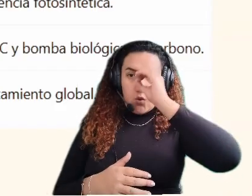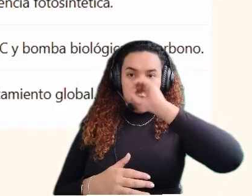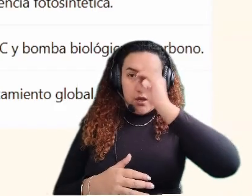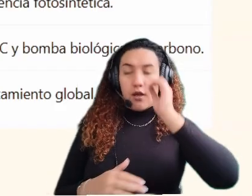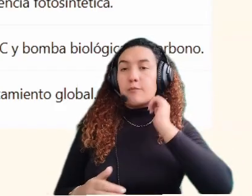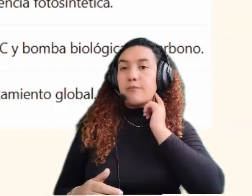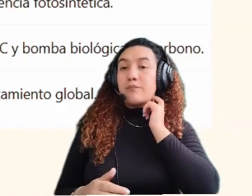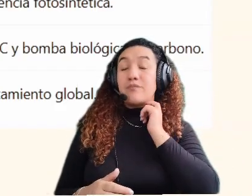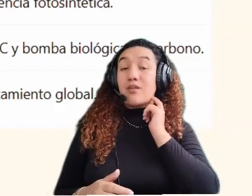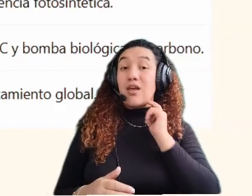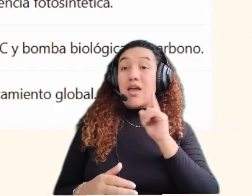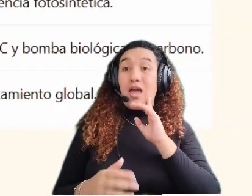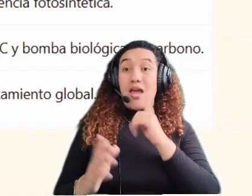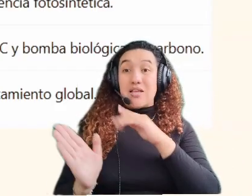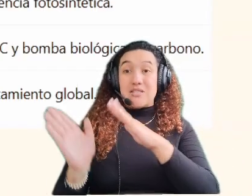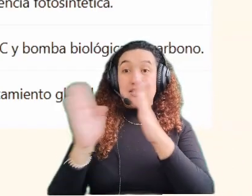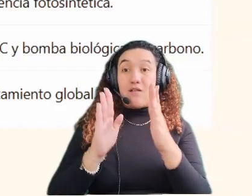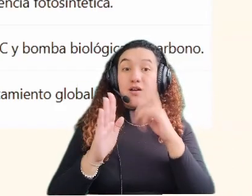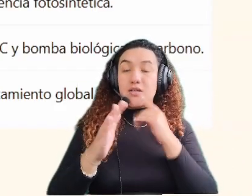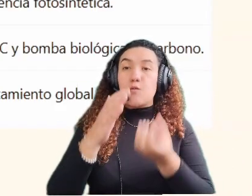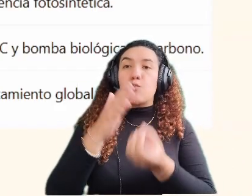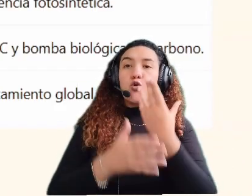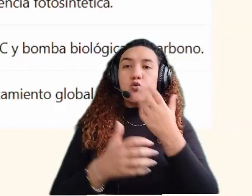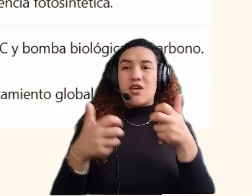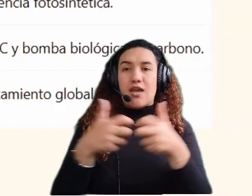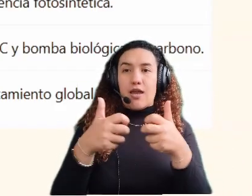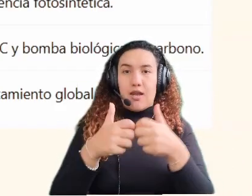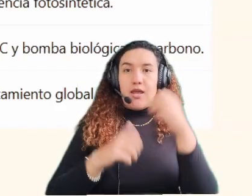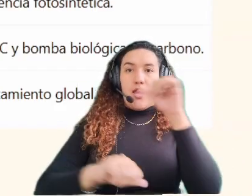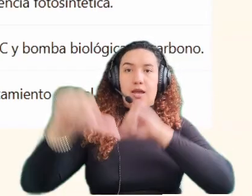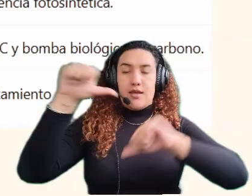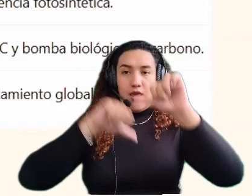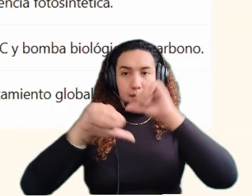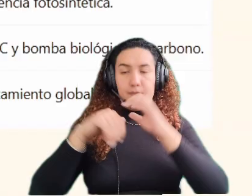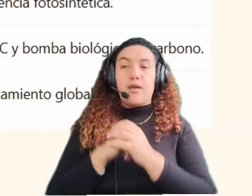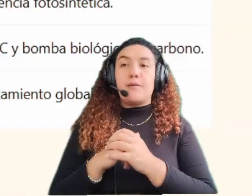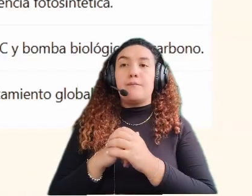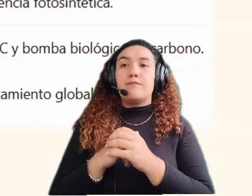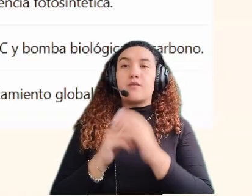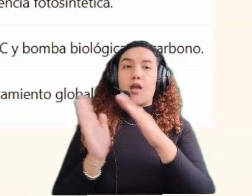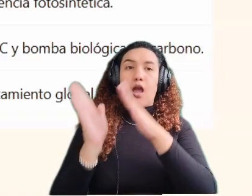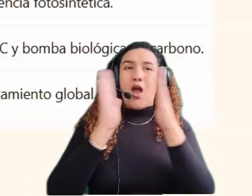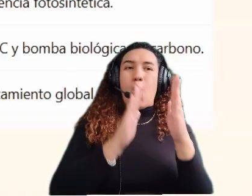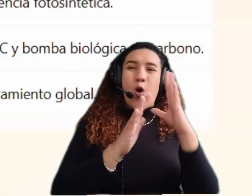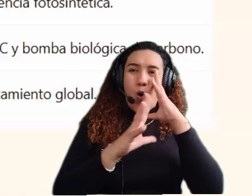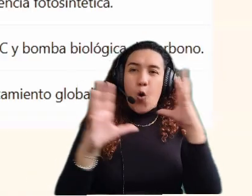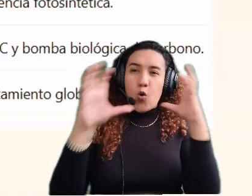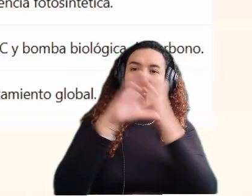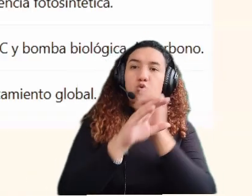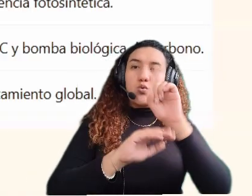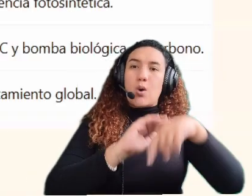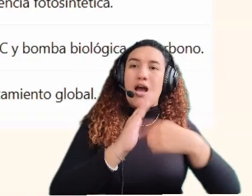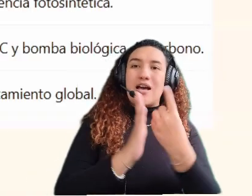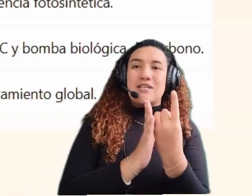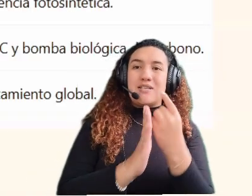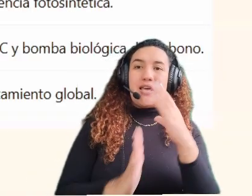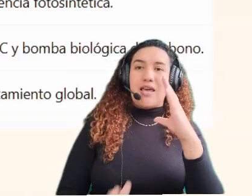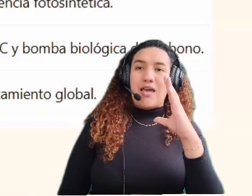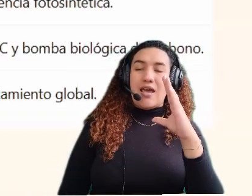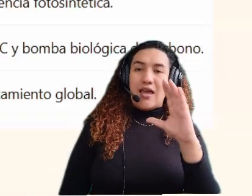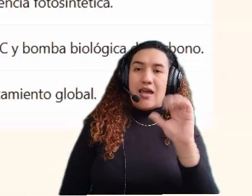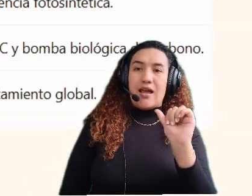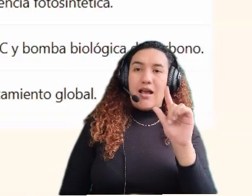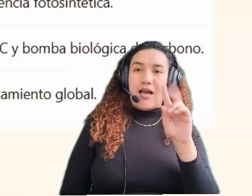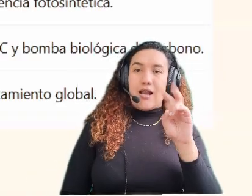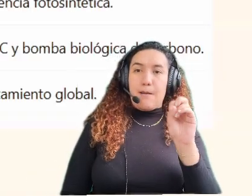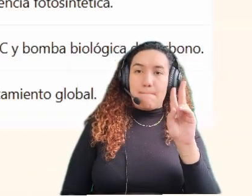como subproducto. Esta fase genera energía química. Y la fase oscura, que es el ciclo de Calvin,